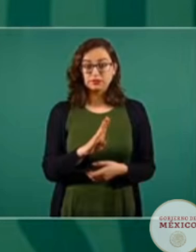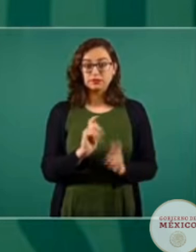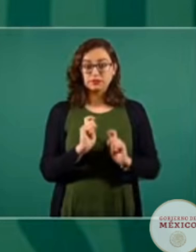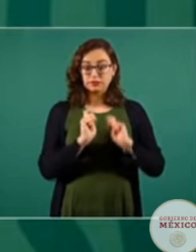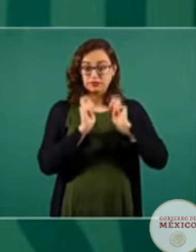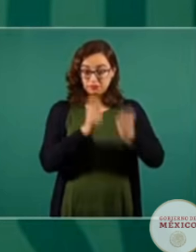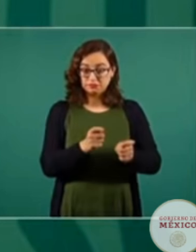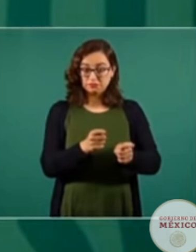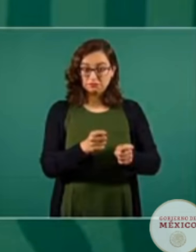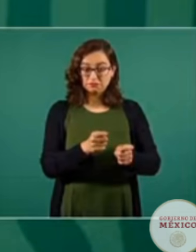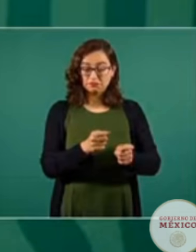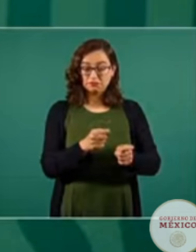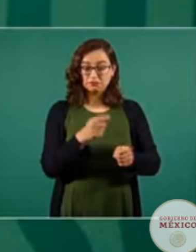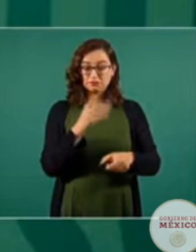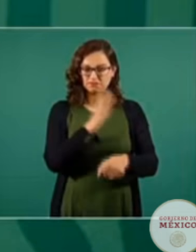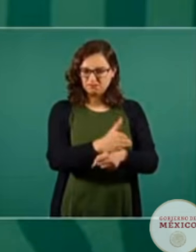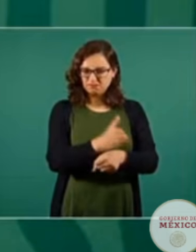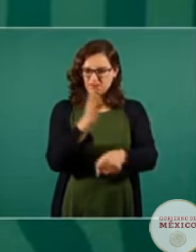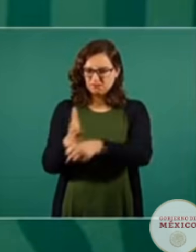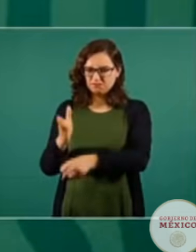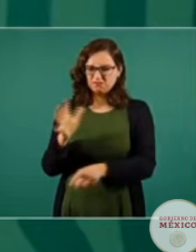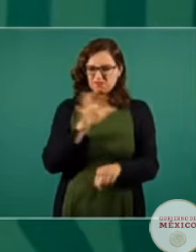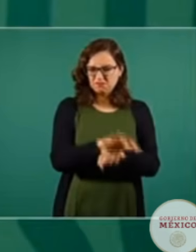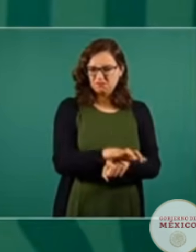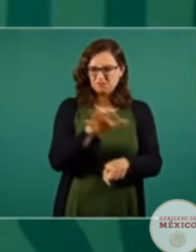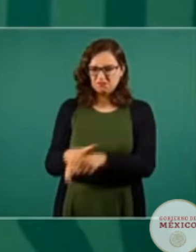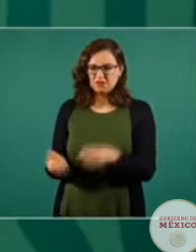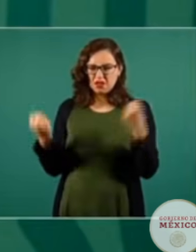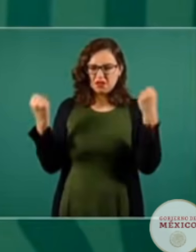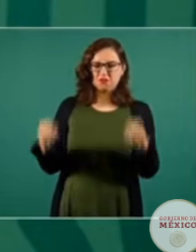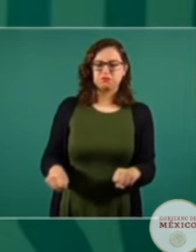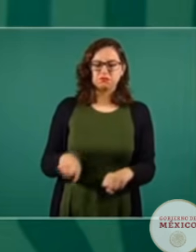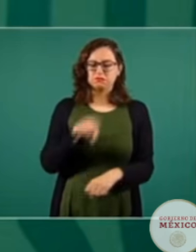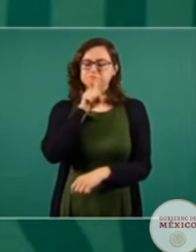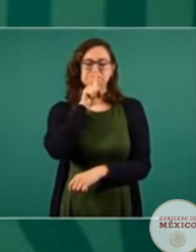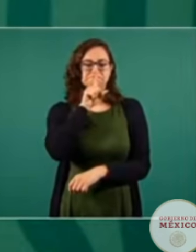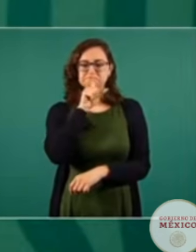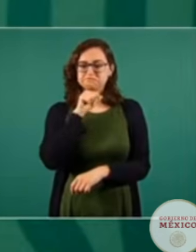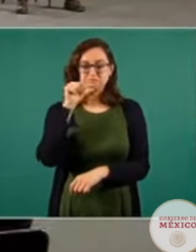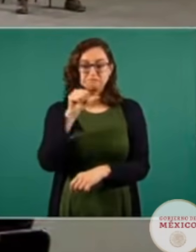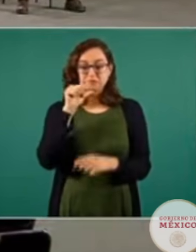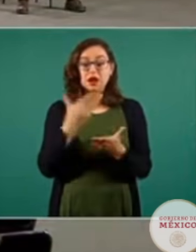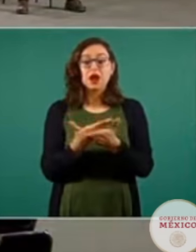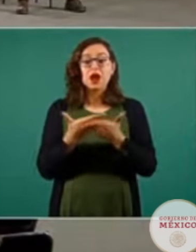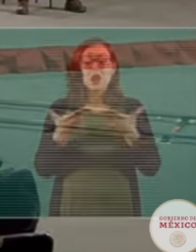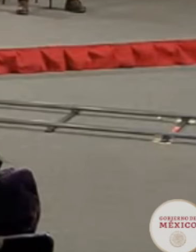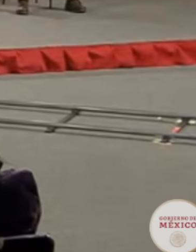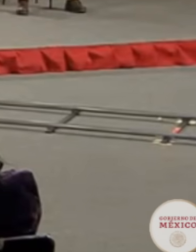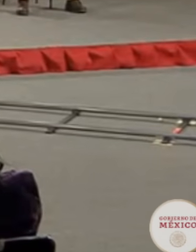de la represión y el autoritarismo. Es la Secretaría